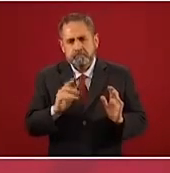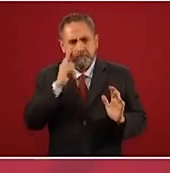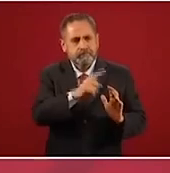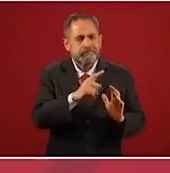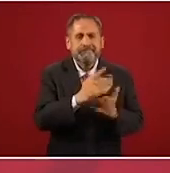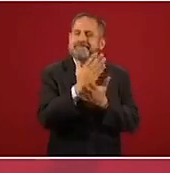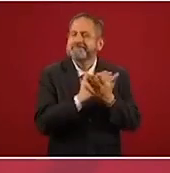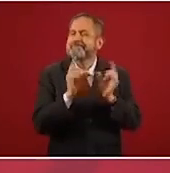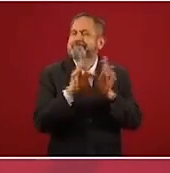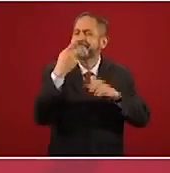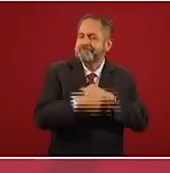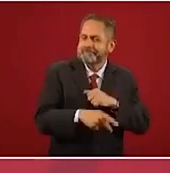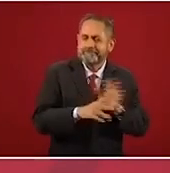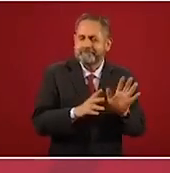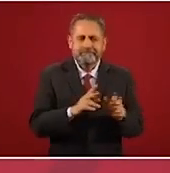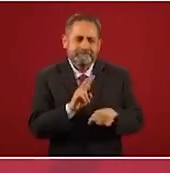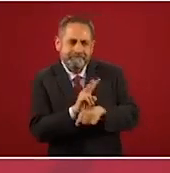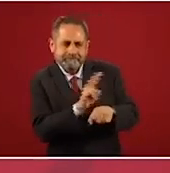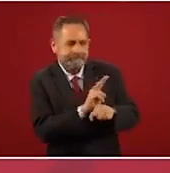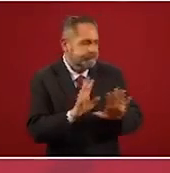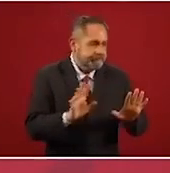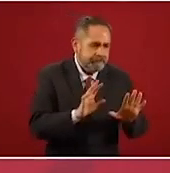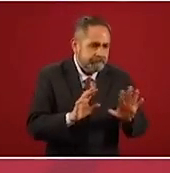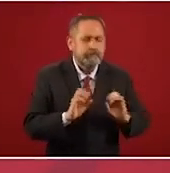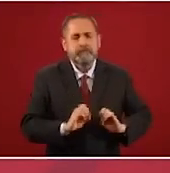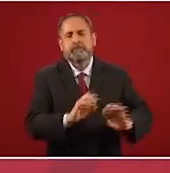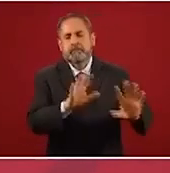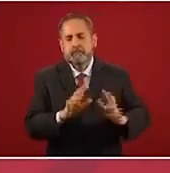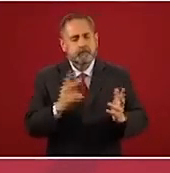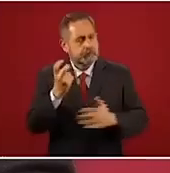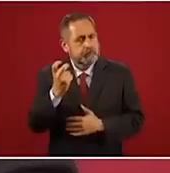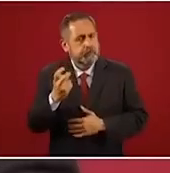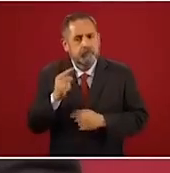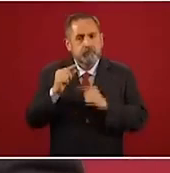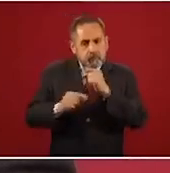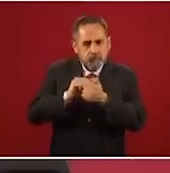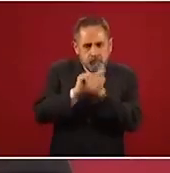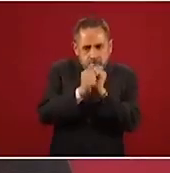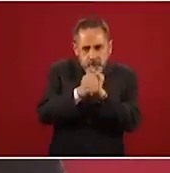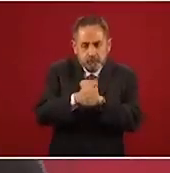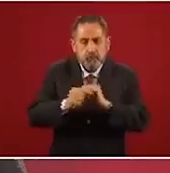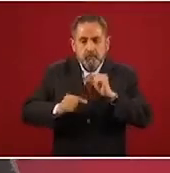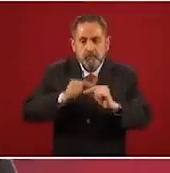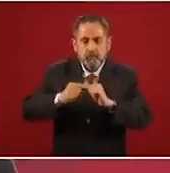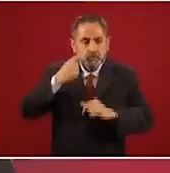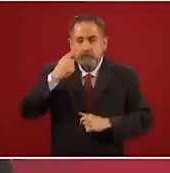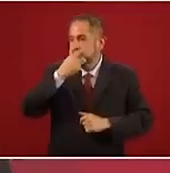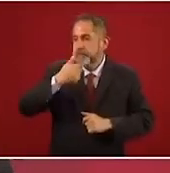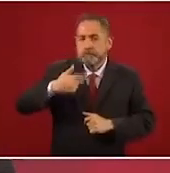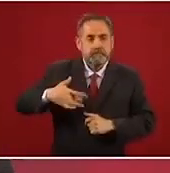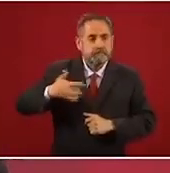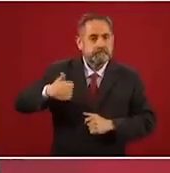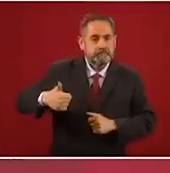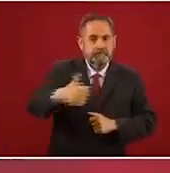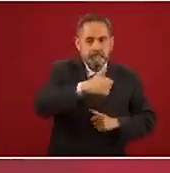evitar las inspecciones de manera sostenida. Pero entonces se va a ir desplegando con la sensibilidad de cada una de las áreas,